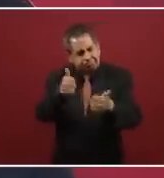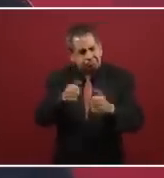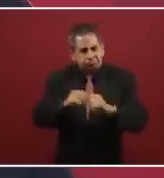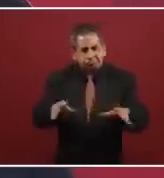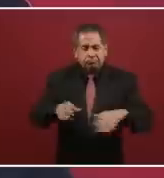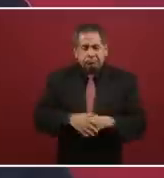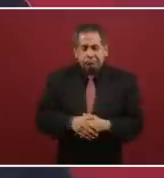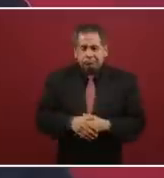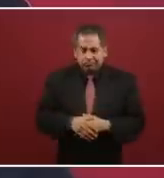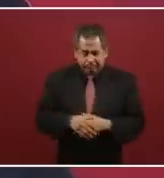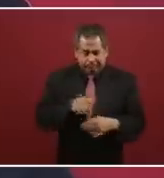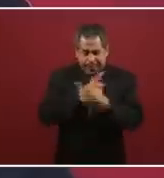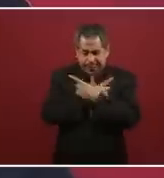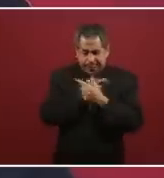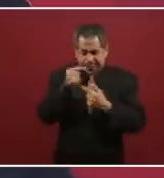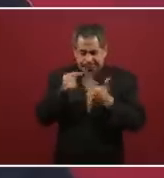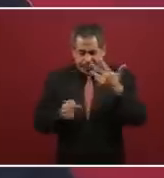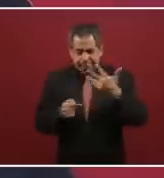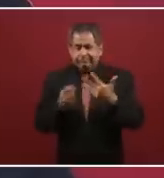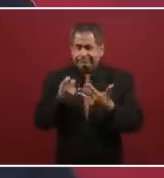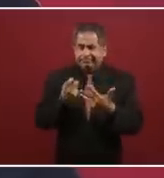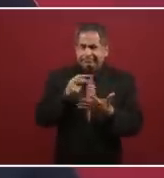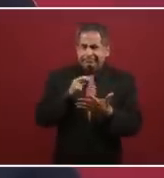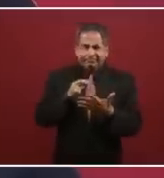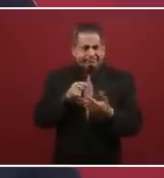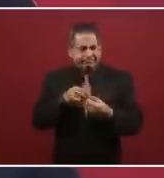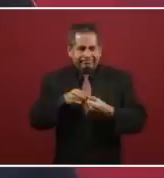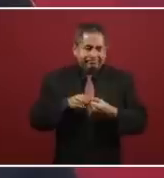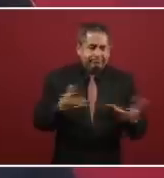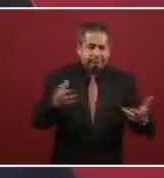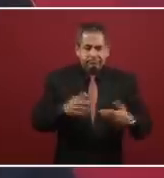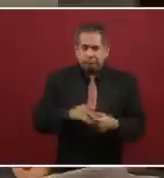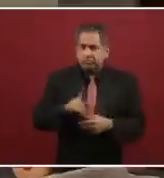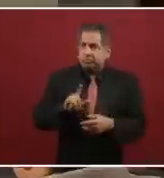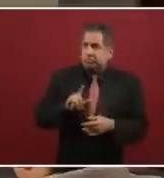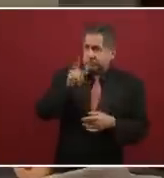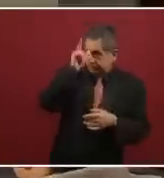Que vivan los valores, que viva lo espiritual,